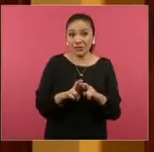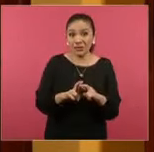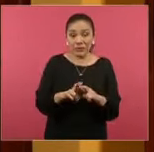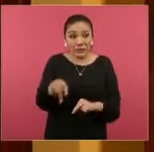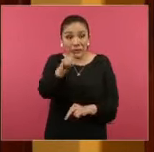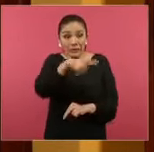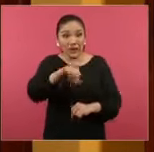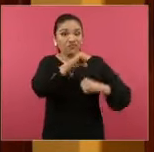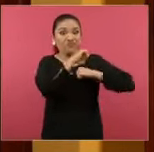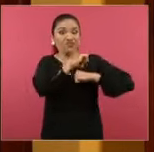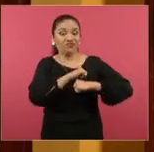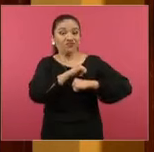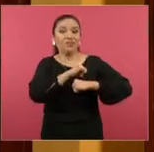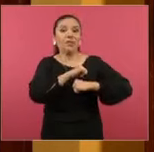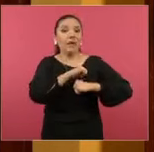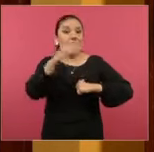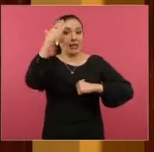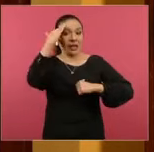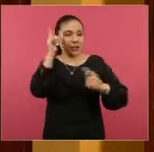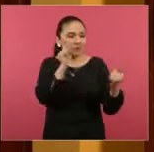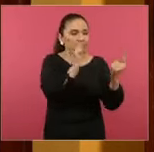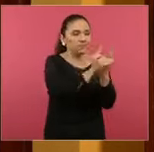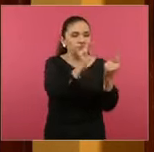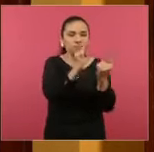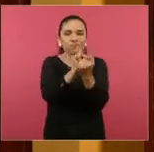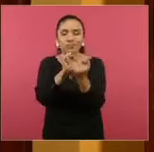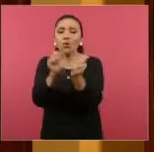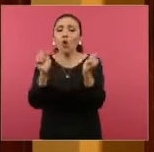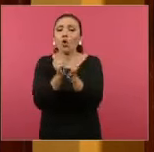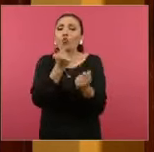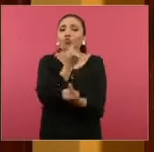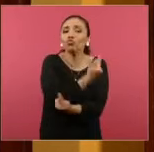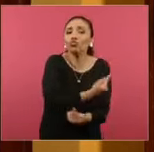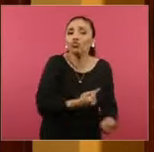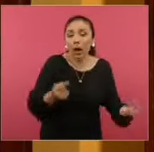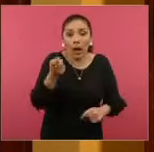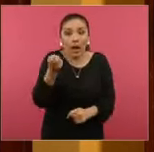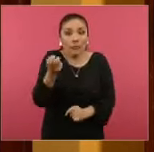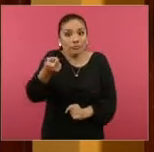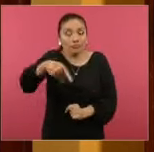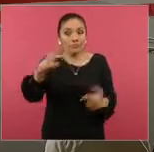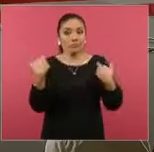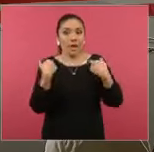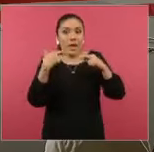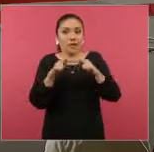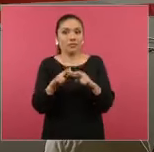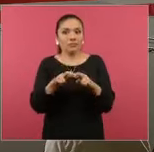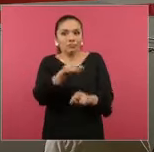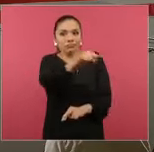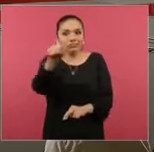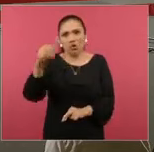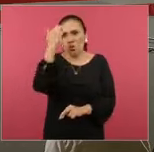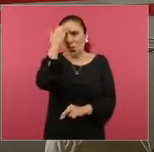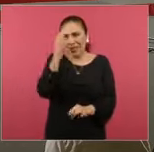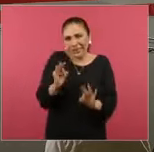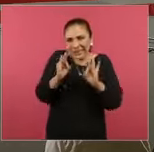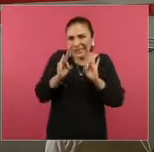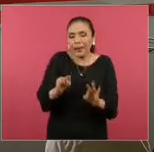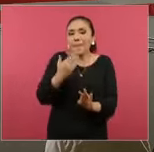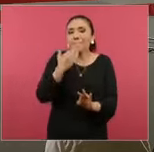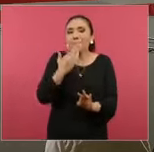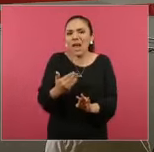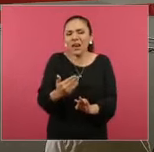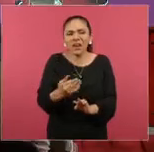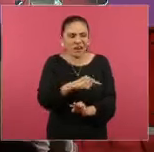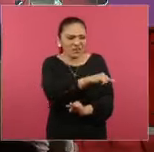que tienen un contacto cara a cara y directo con los niños. Entonces son los que mejor pueden saber qué es